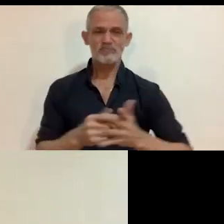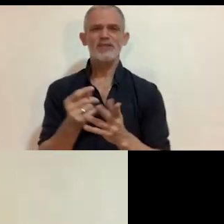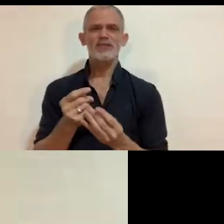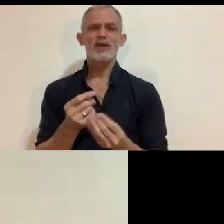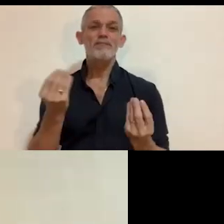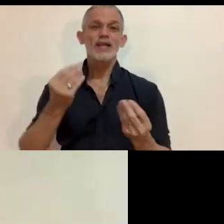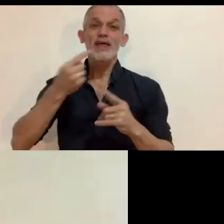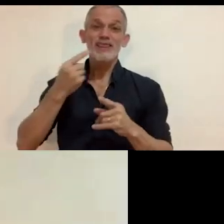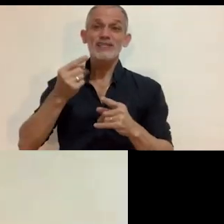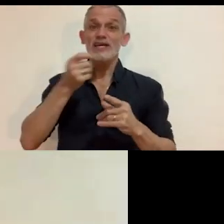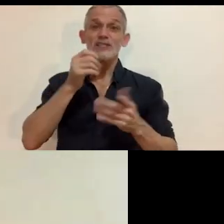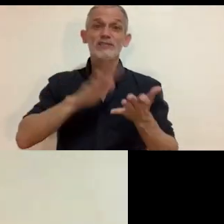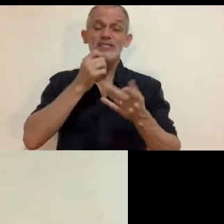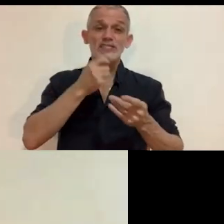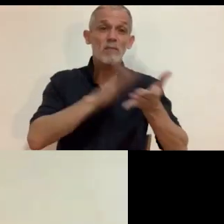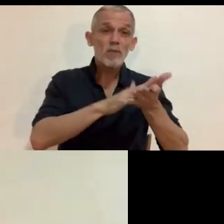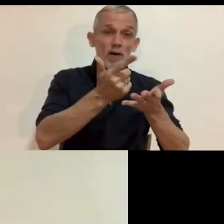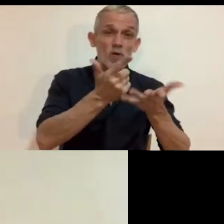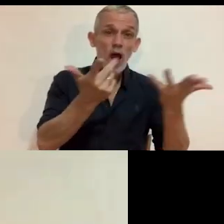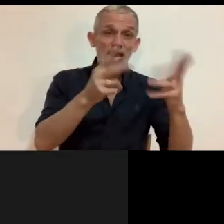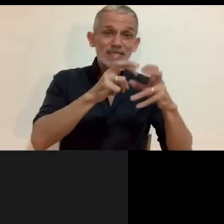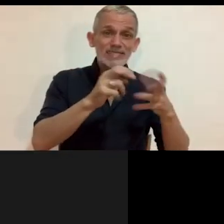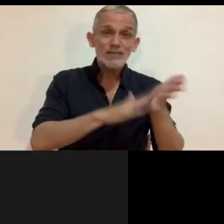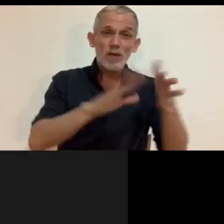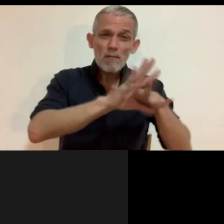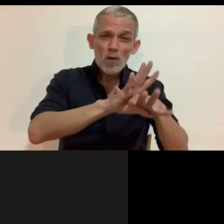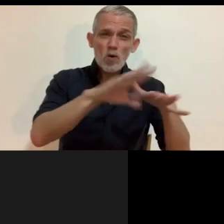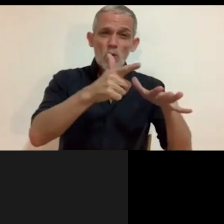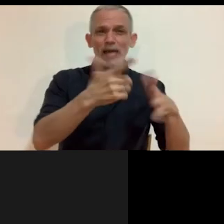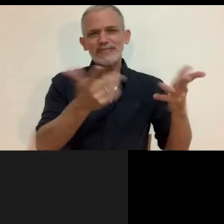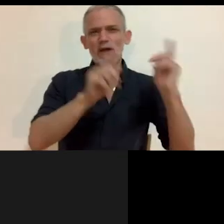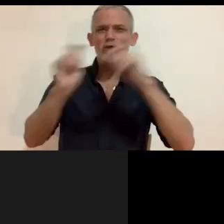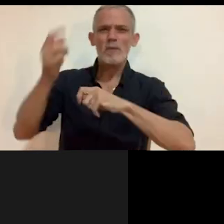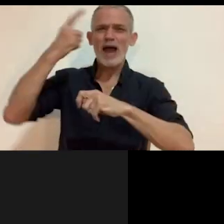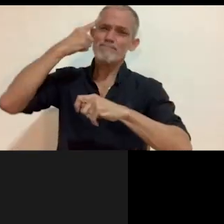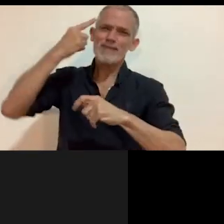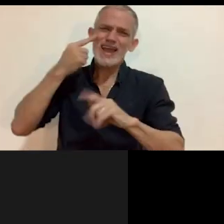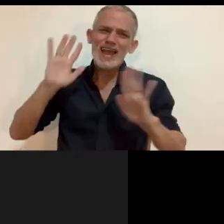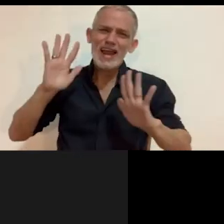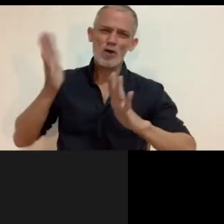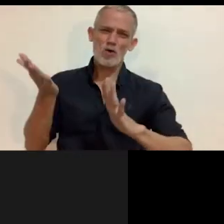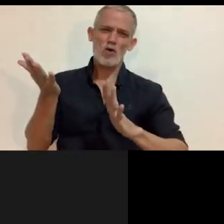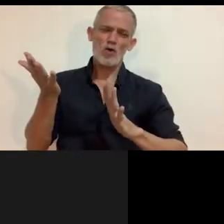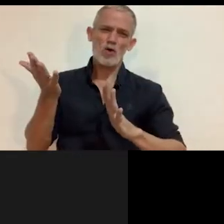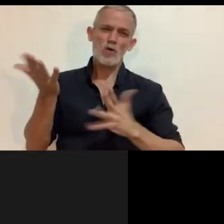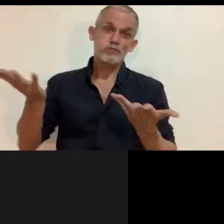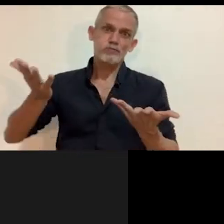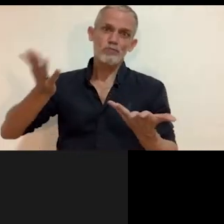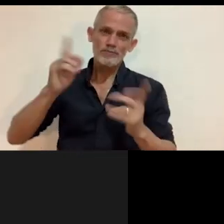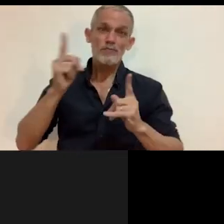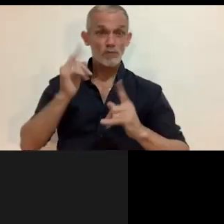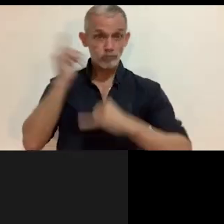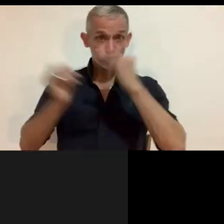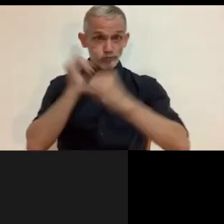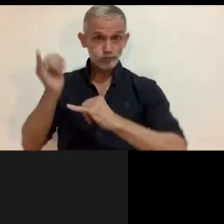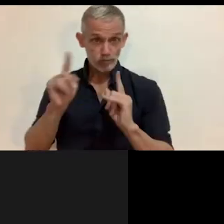tenemos elementos certeros, ¿no? Sí, bueno, partió un poco mi exposición o mi charla, me gusta más